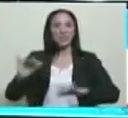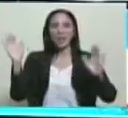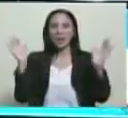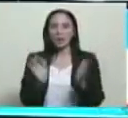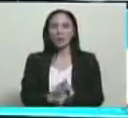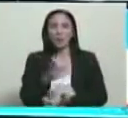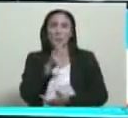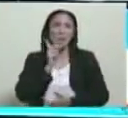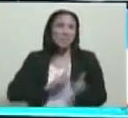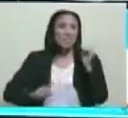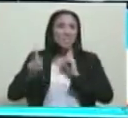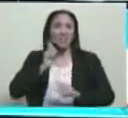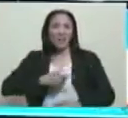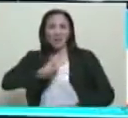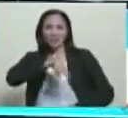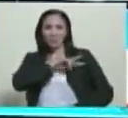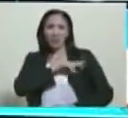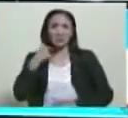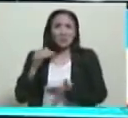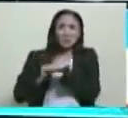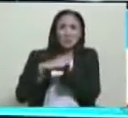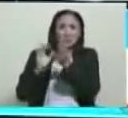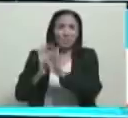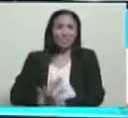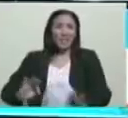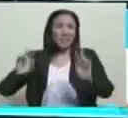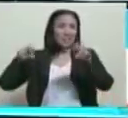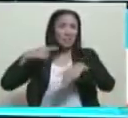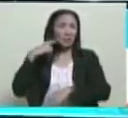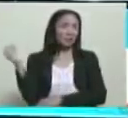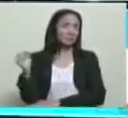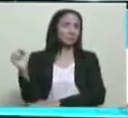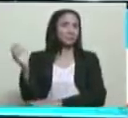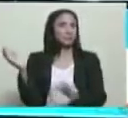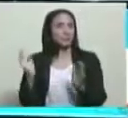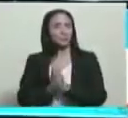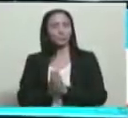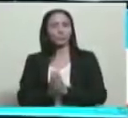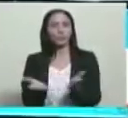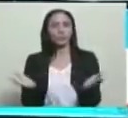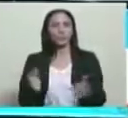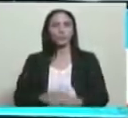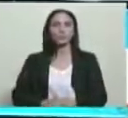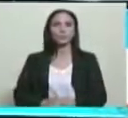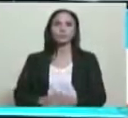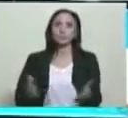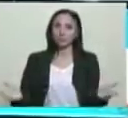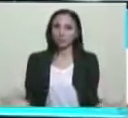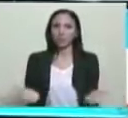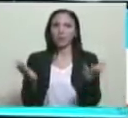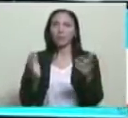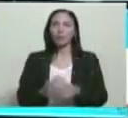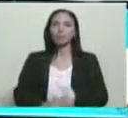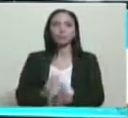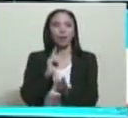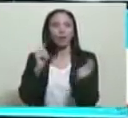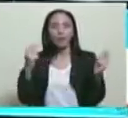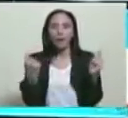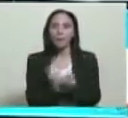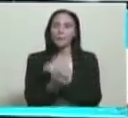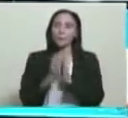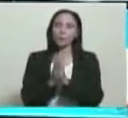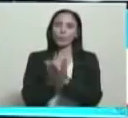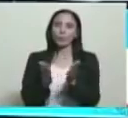es mentira, aquí no vengo a resolver nada. Aristóbulo, vamos a un gran plan de cambio y